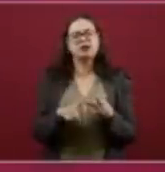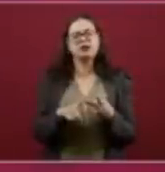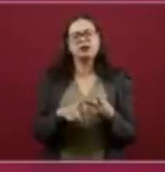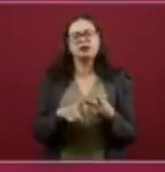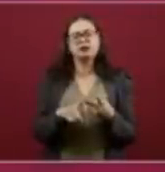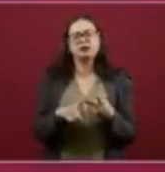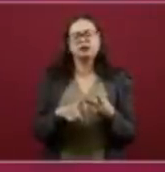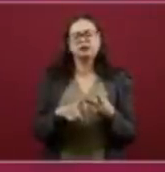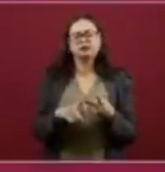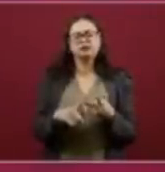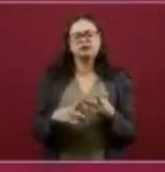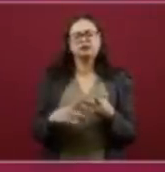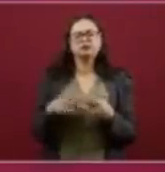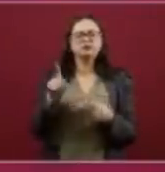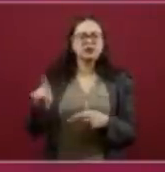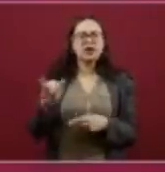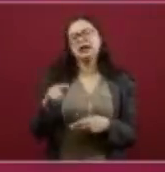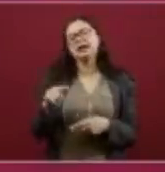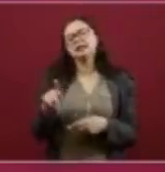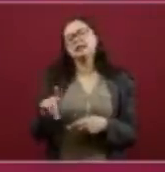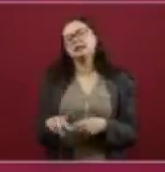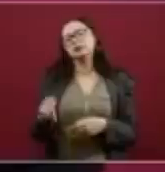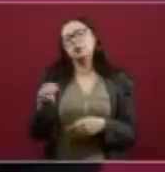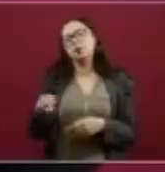el desarrollo del Istmo,